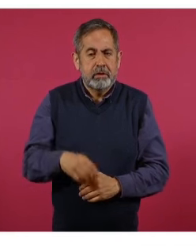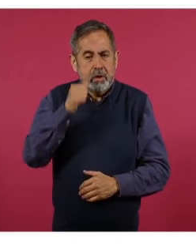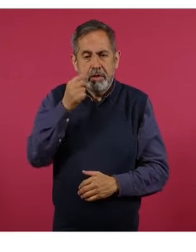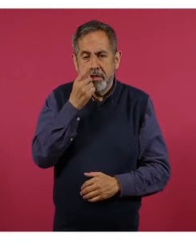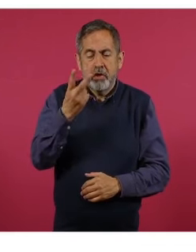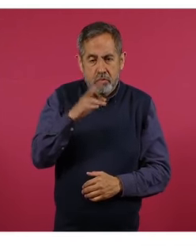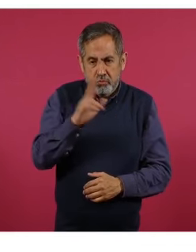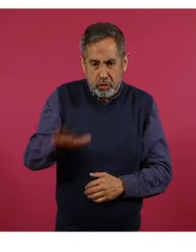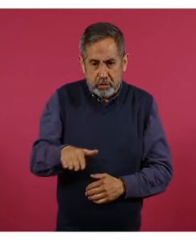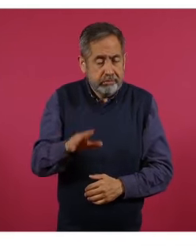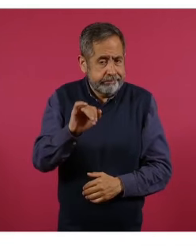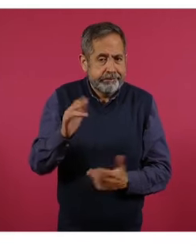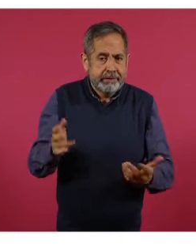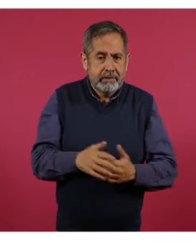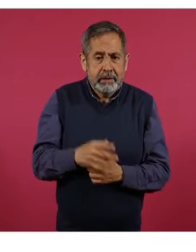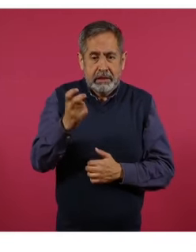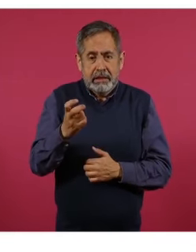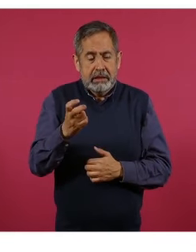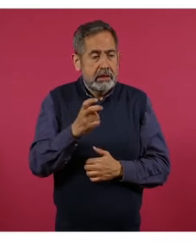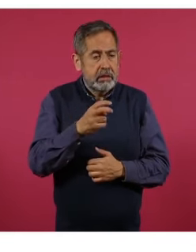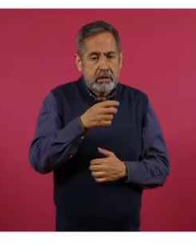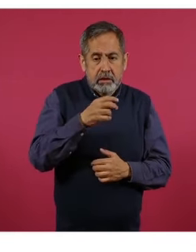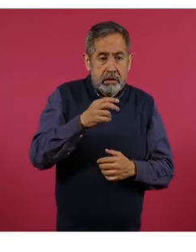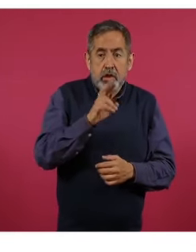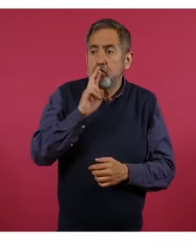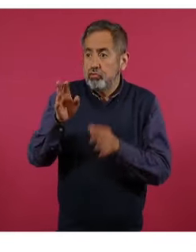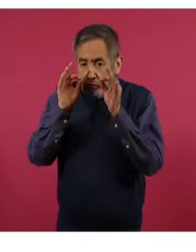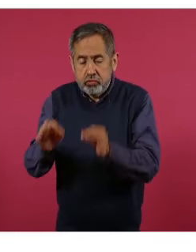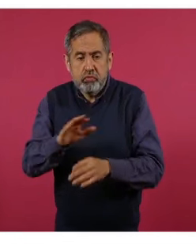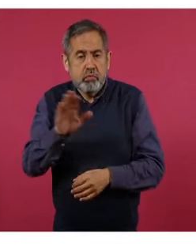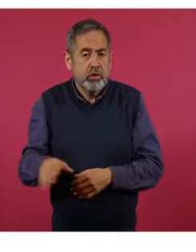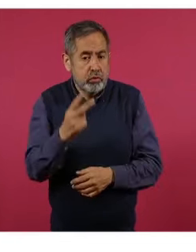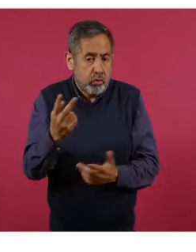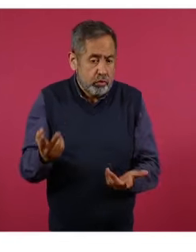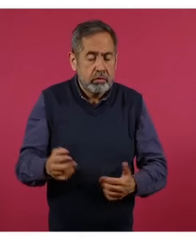sí, esos son los reportados. Y